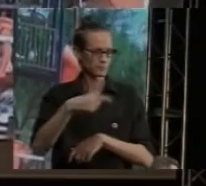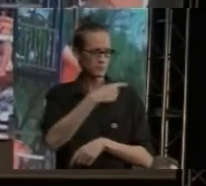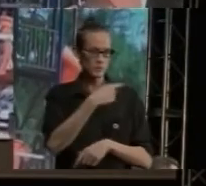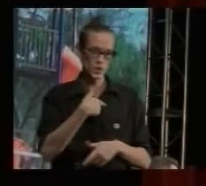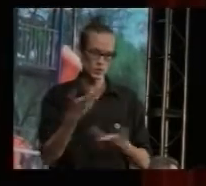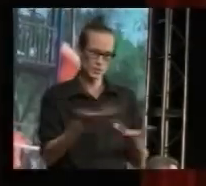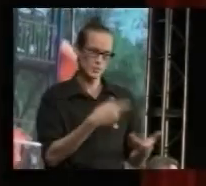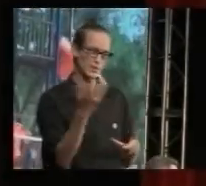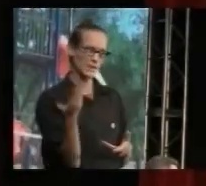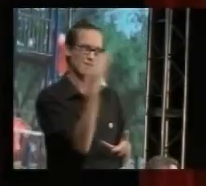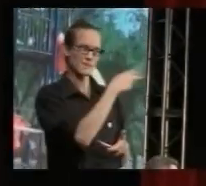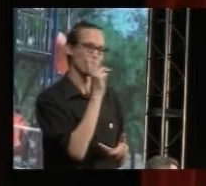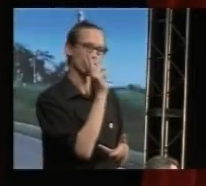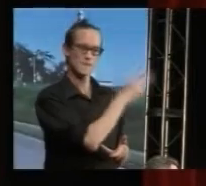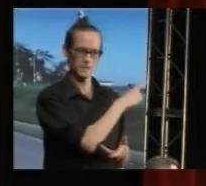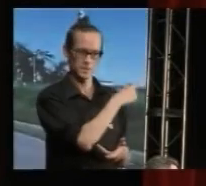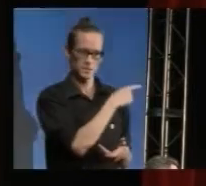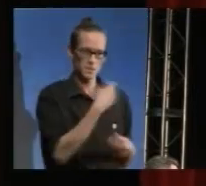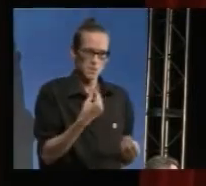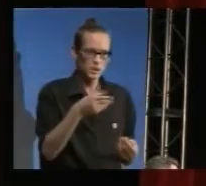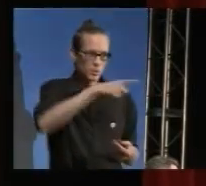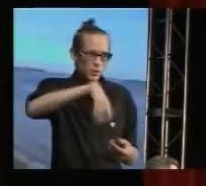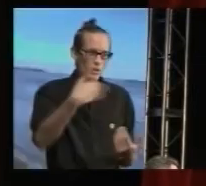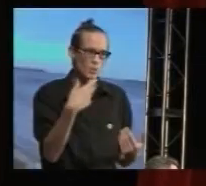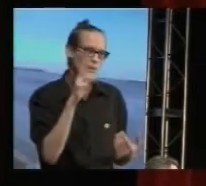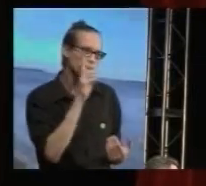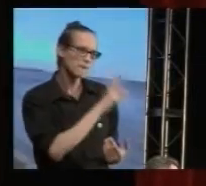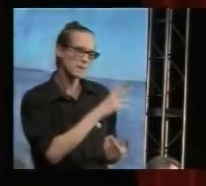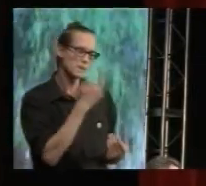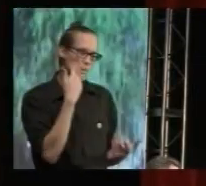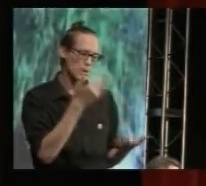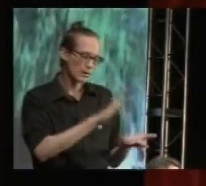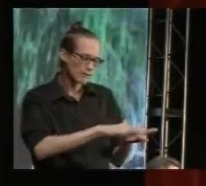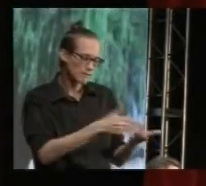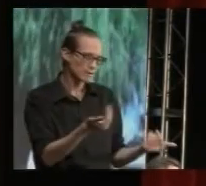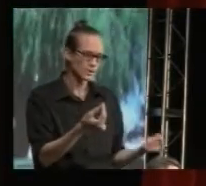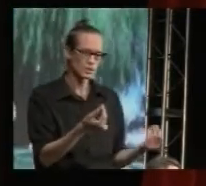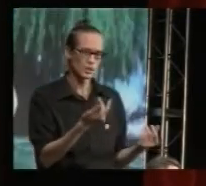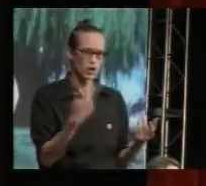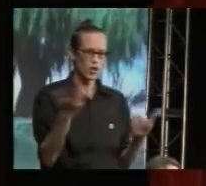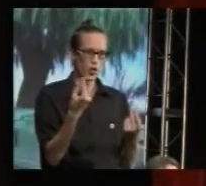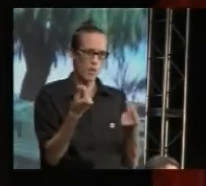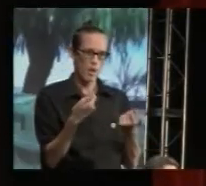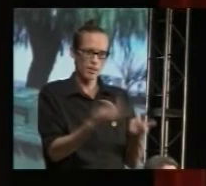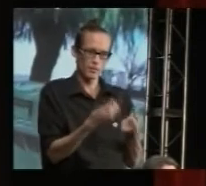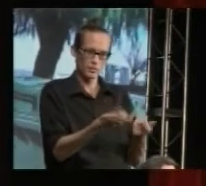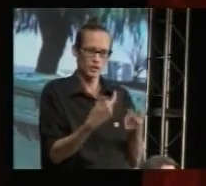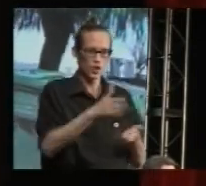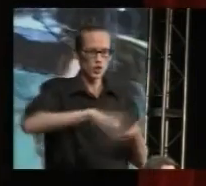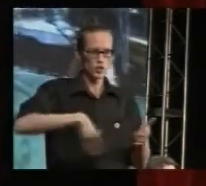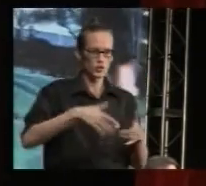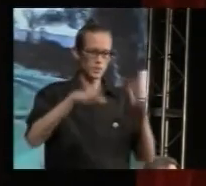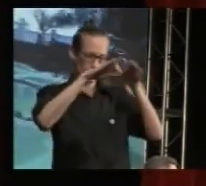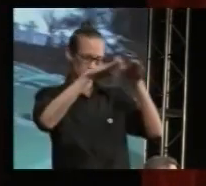ver para que puedan palpar las inversiones que se están haciendo en toda la cuestión frutihortícola y en